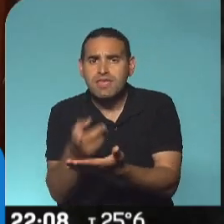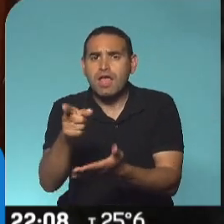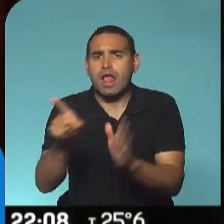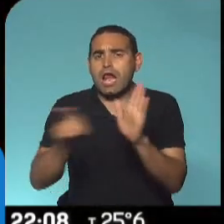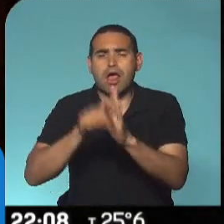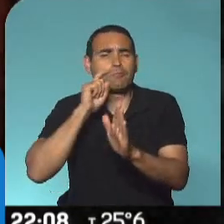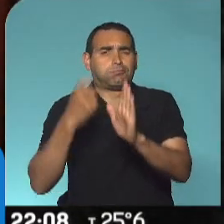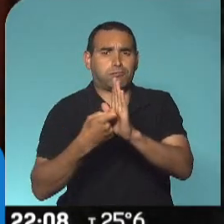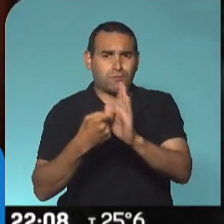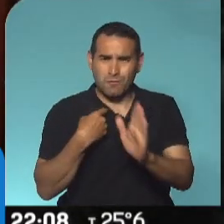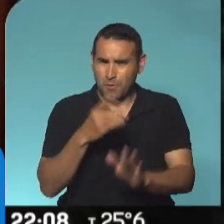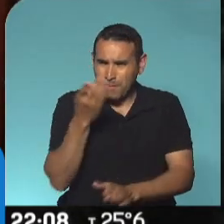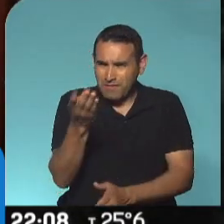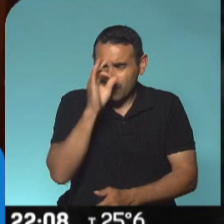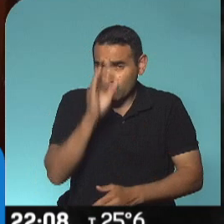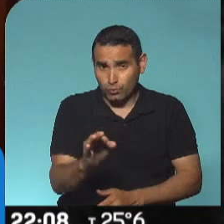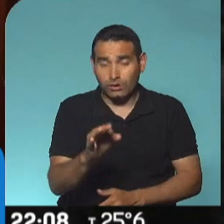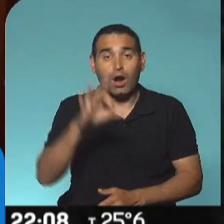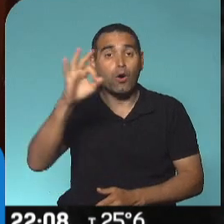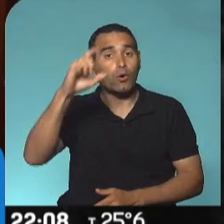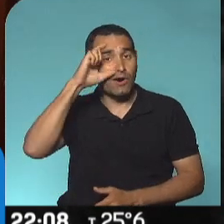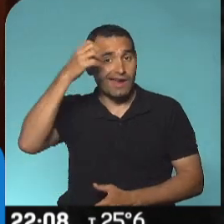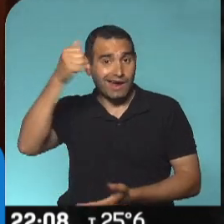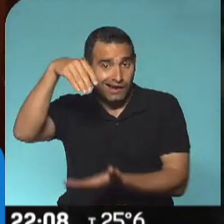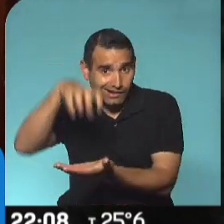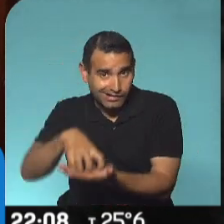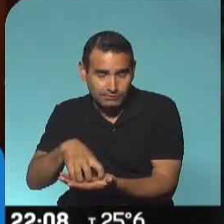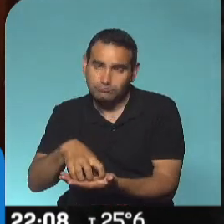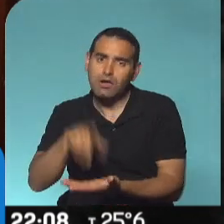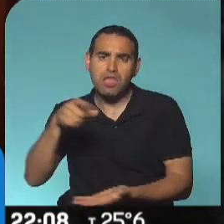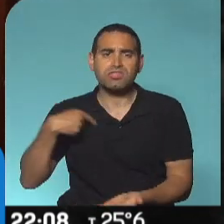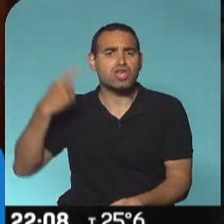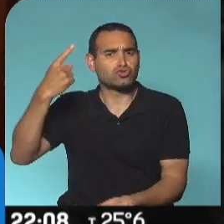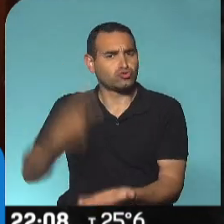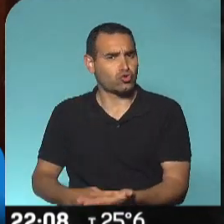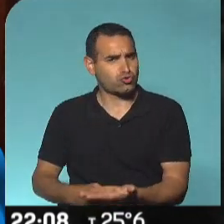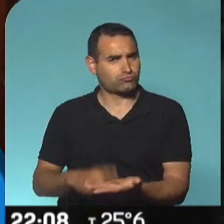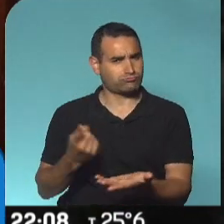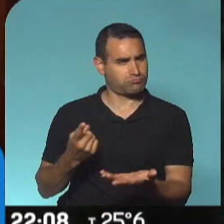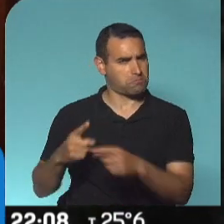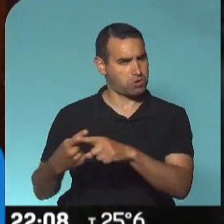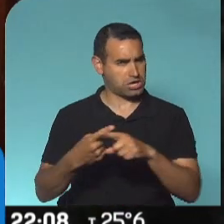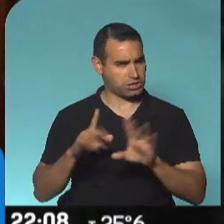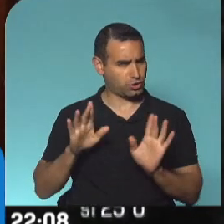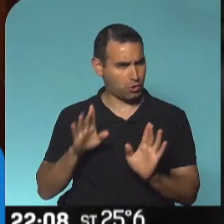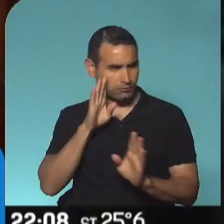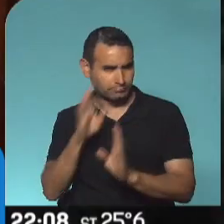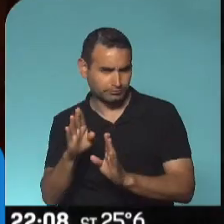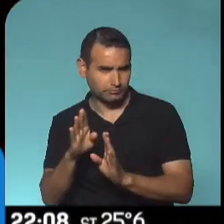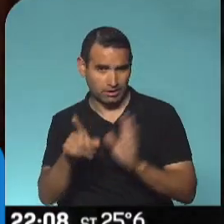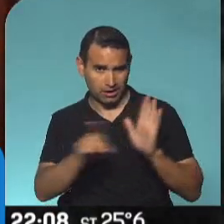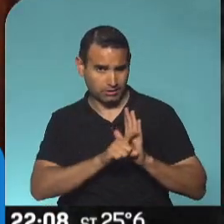ilegal. La OEA decidió una posición política y no técnica ni